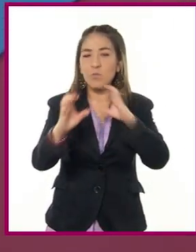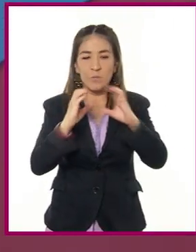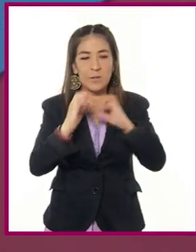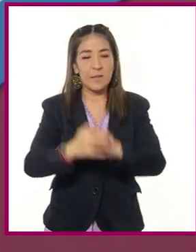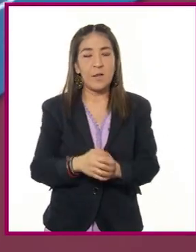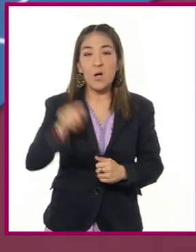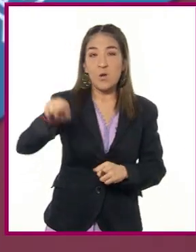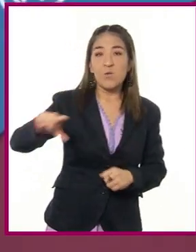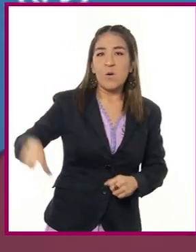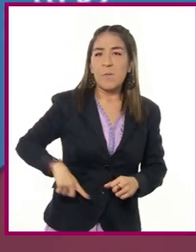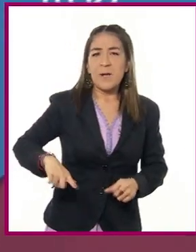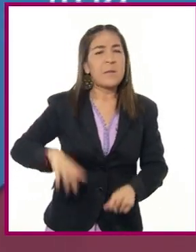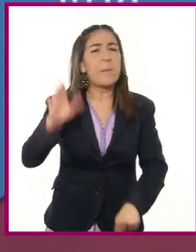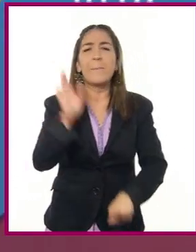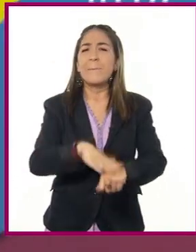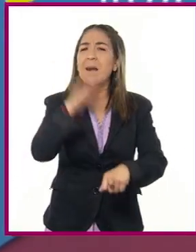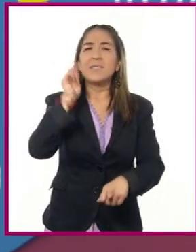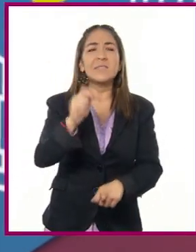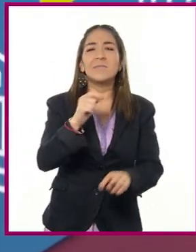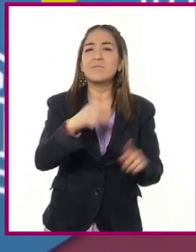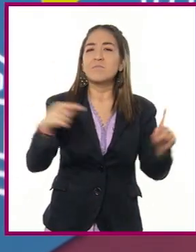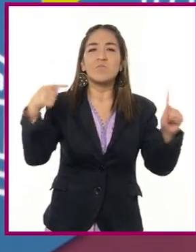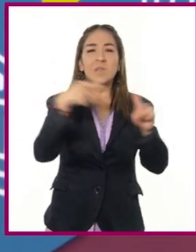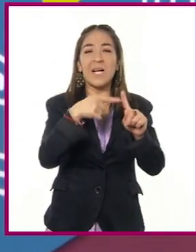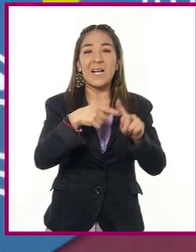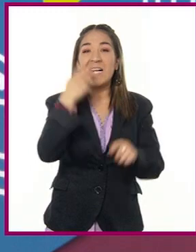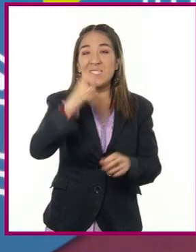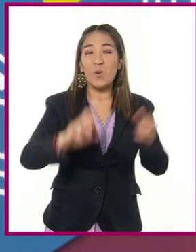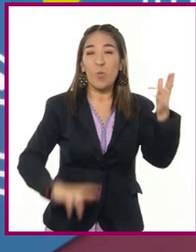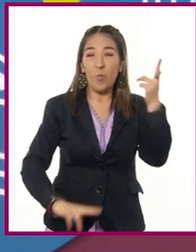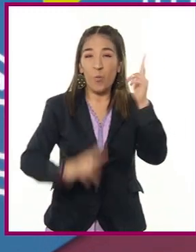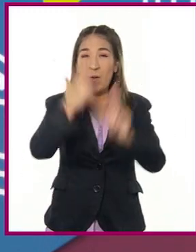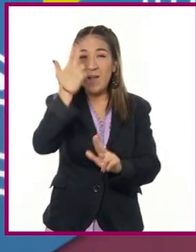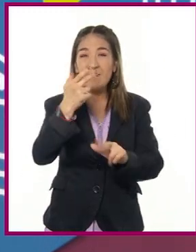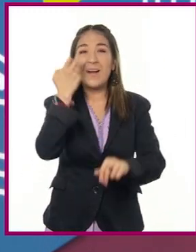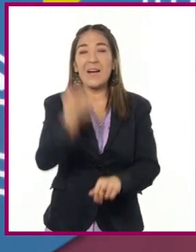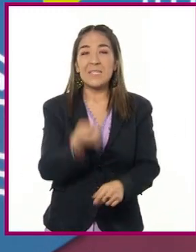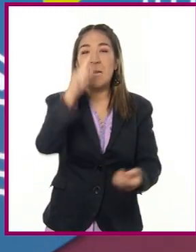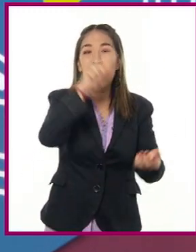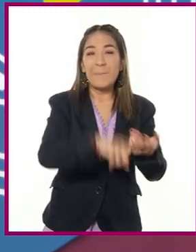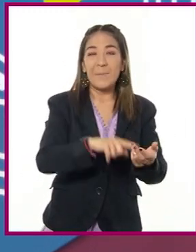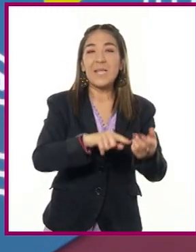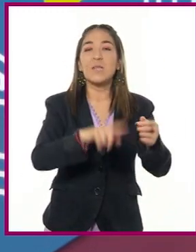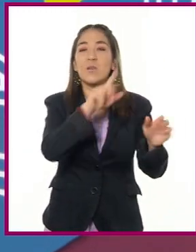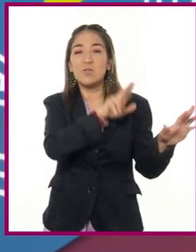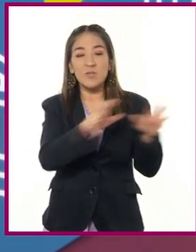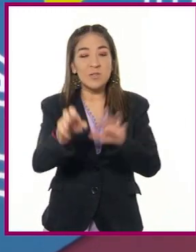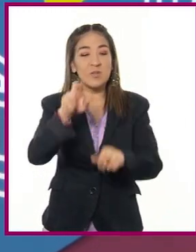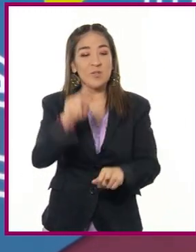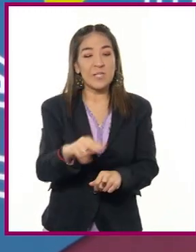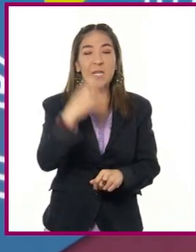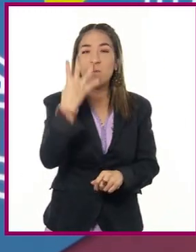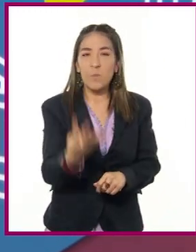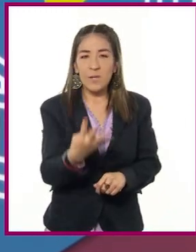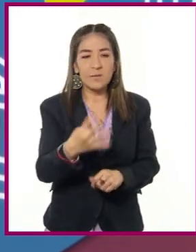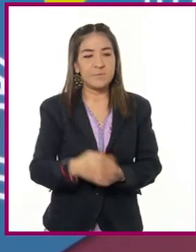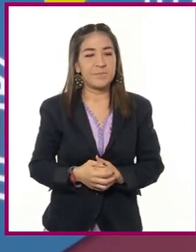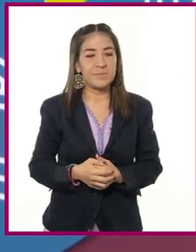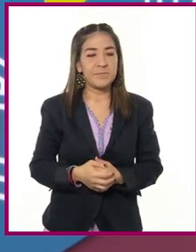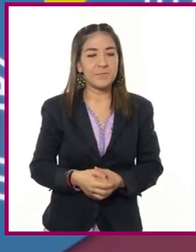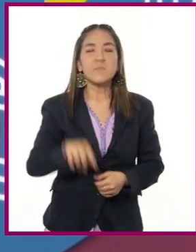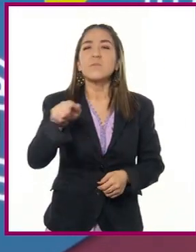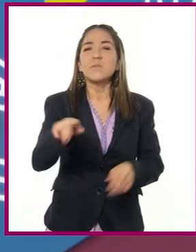su momento de mayor interés cuando enfrentó la huelga de mineros de 1984, el de Reagan con